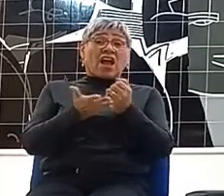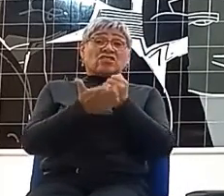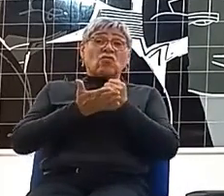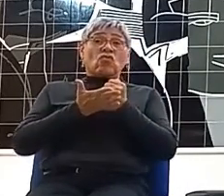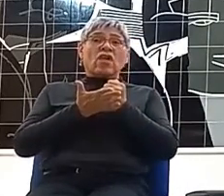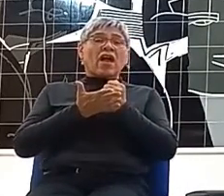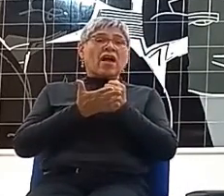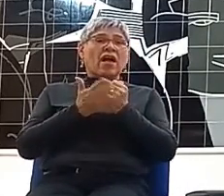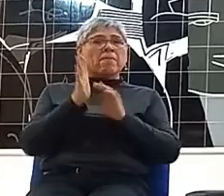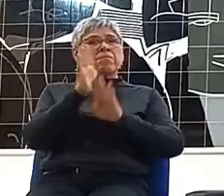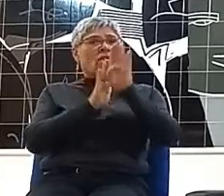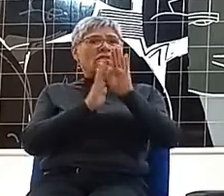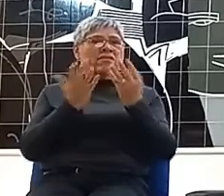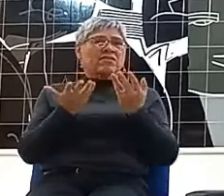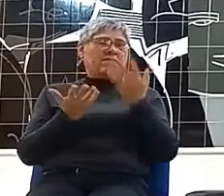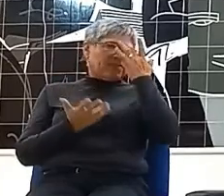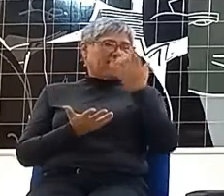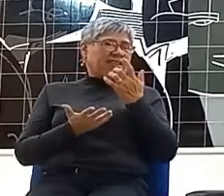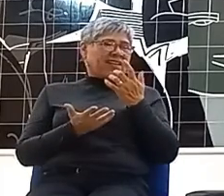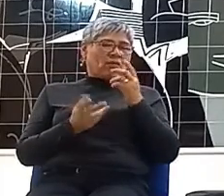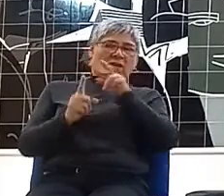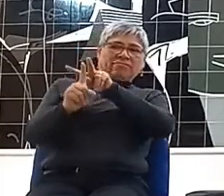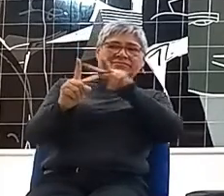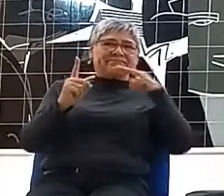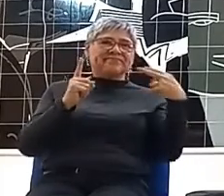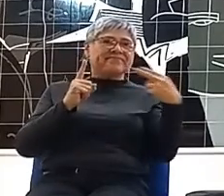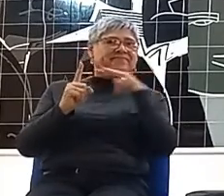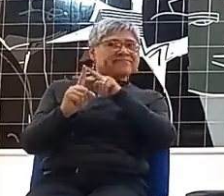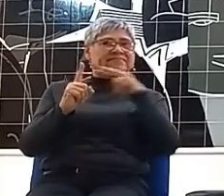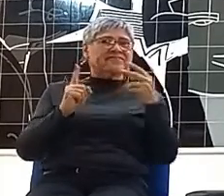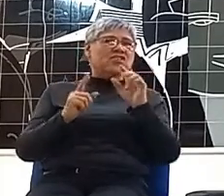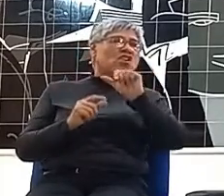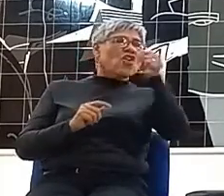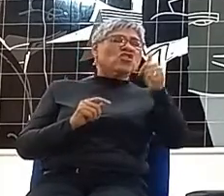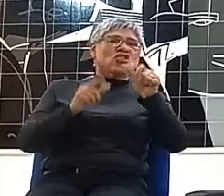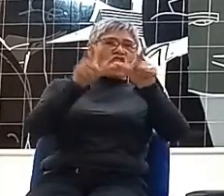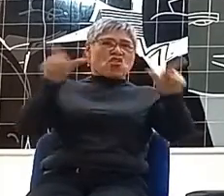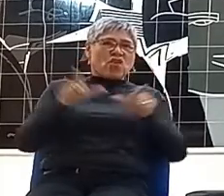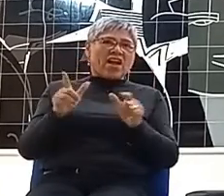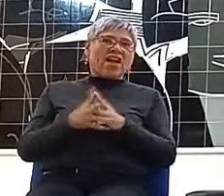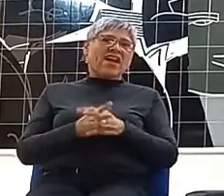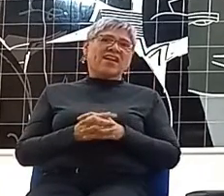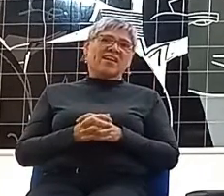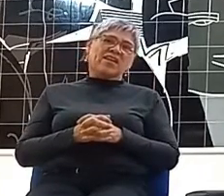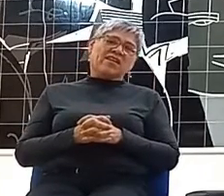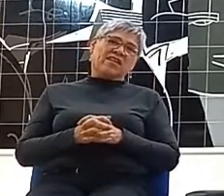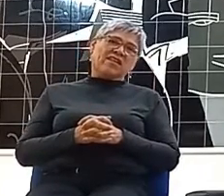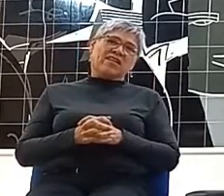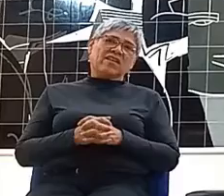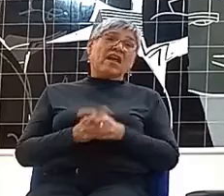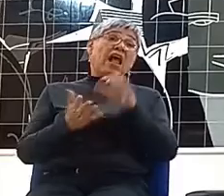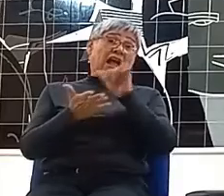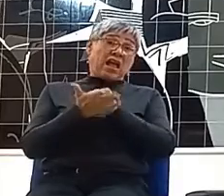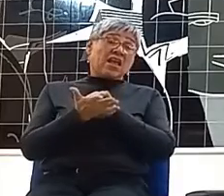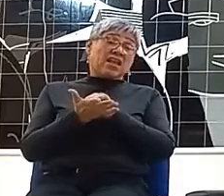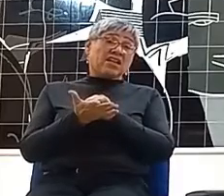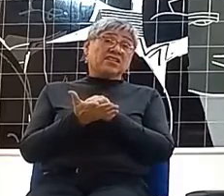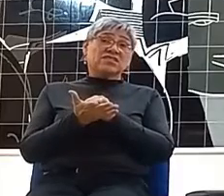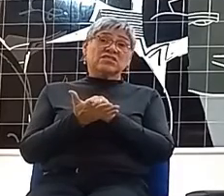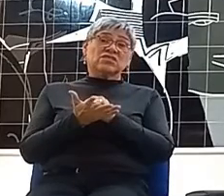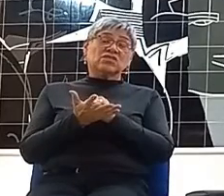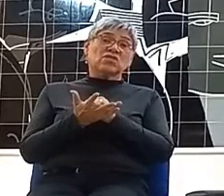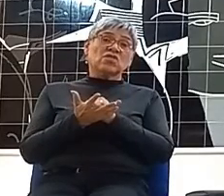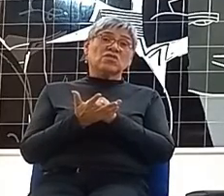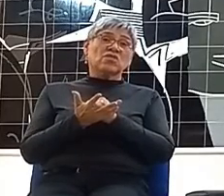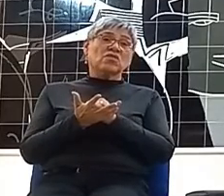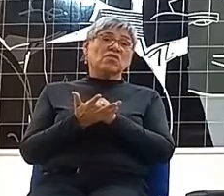miradas desde otro ámbito y desde otro lugar, eso sin lugar a dudas nos va a